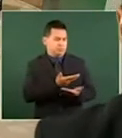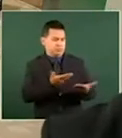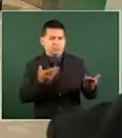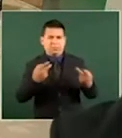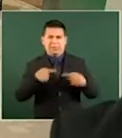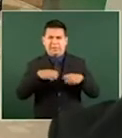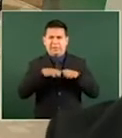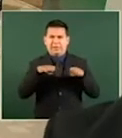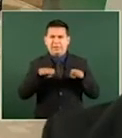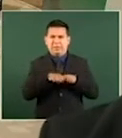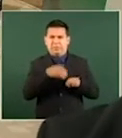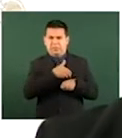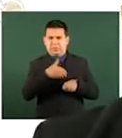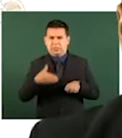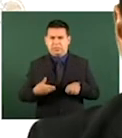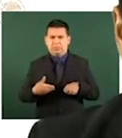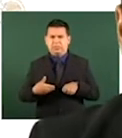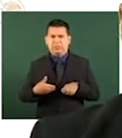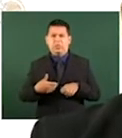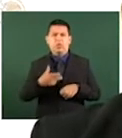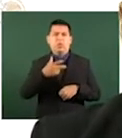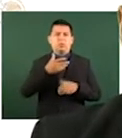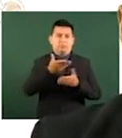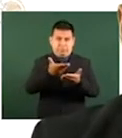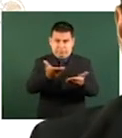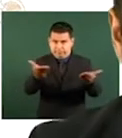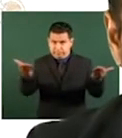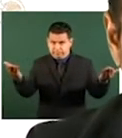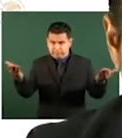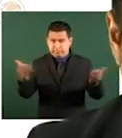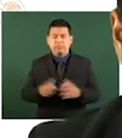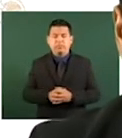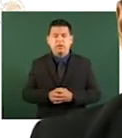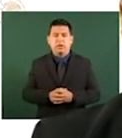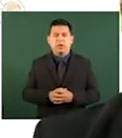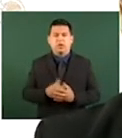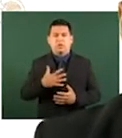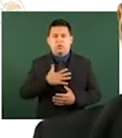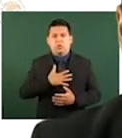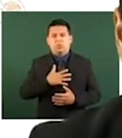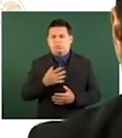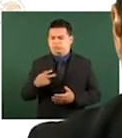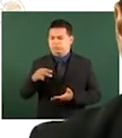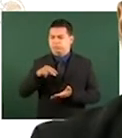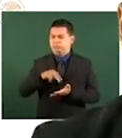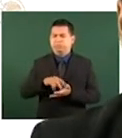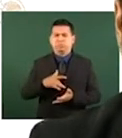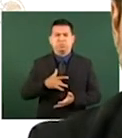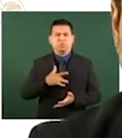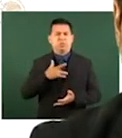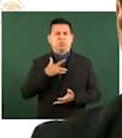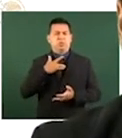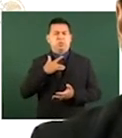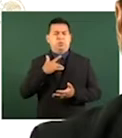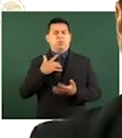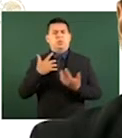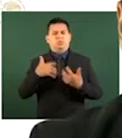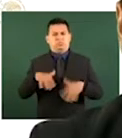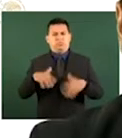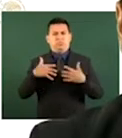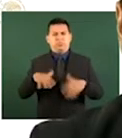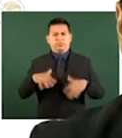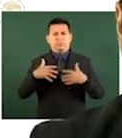López Obrador ayer desde Oaxaca. Ayer por la noche, ayer por la noche, en la conferencia de prensa